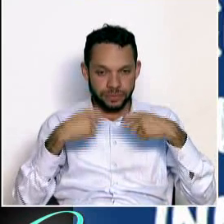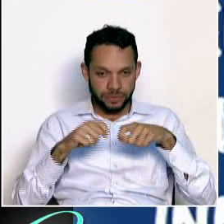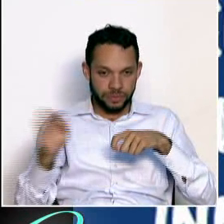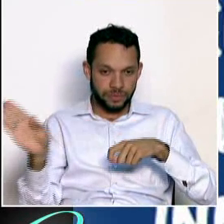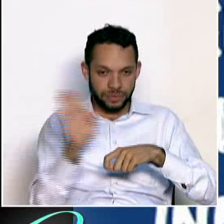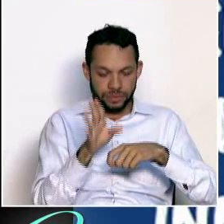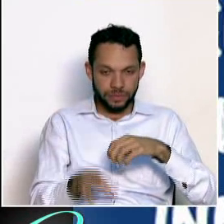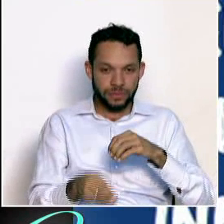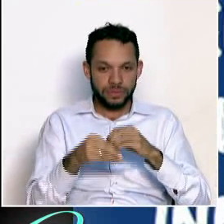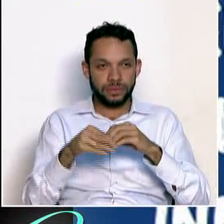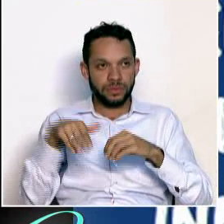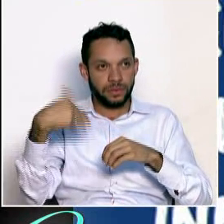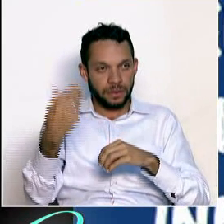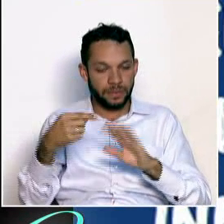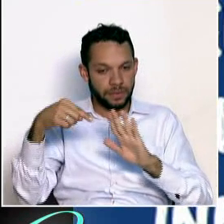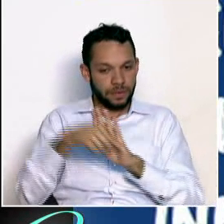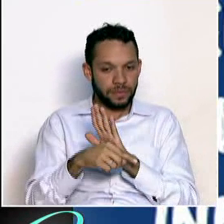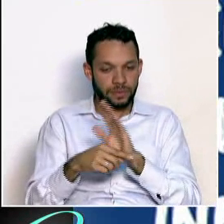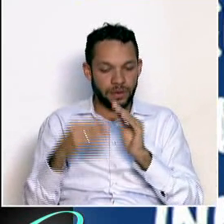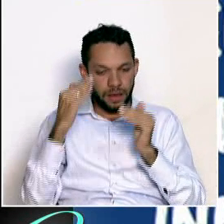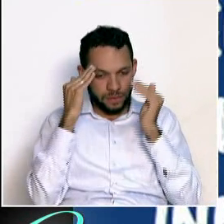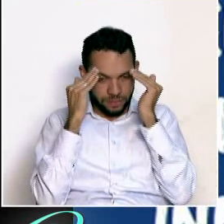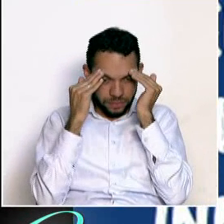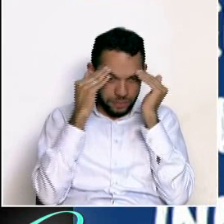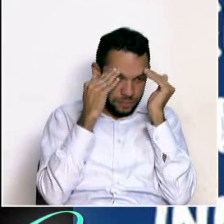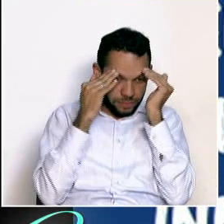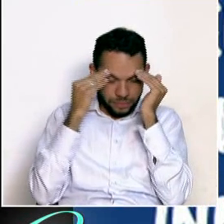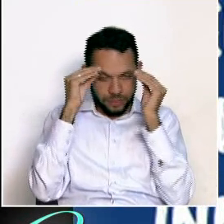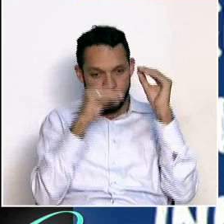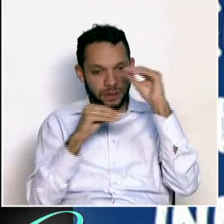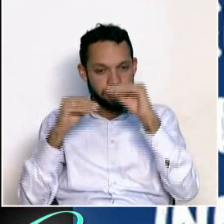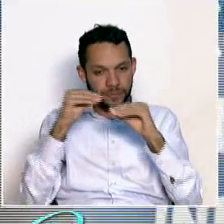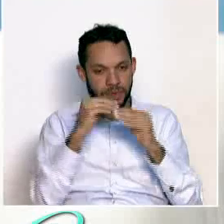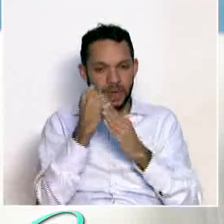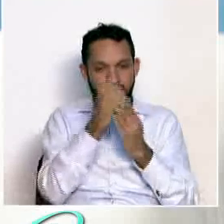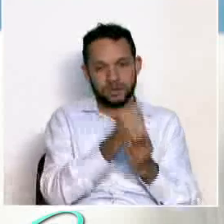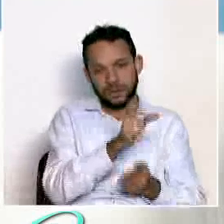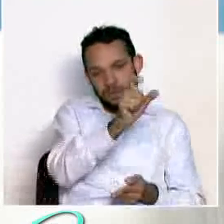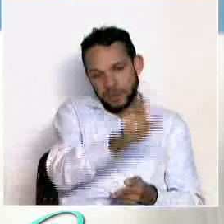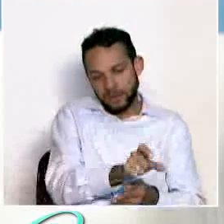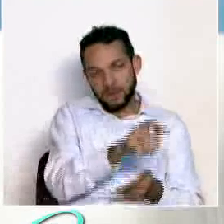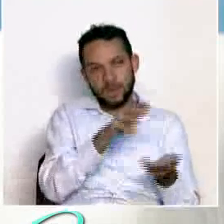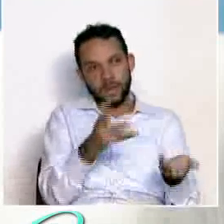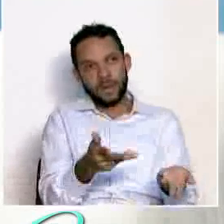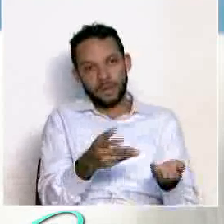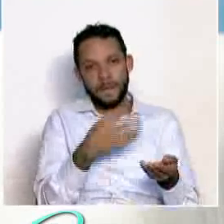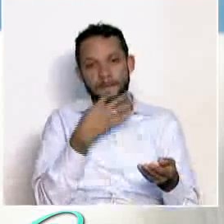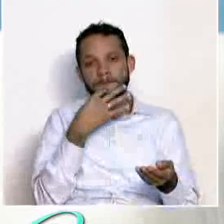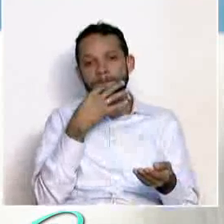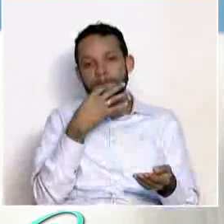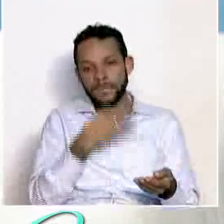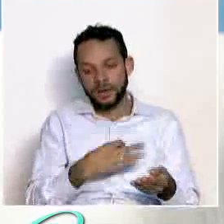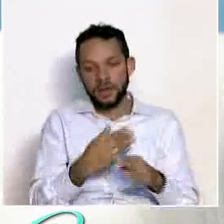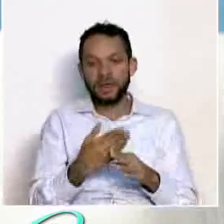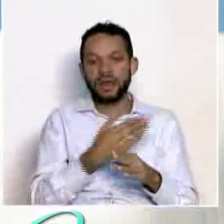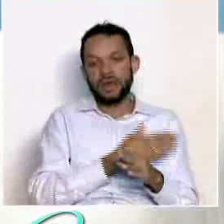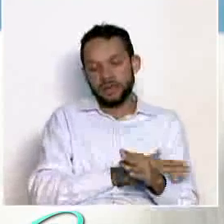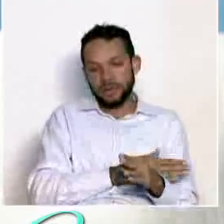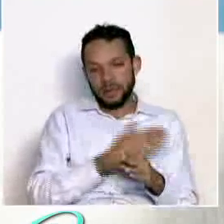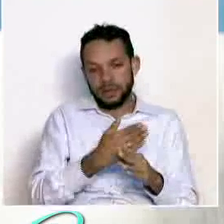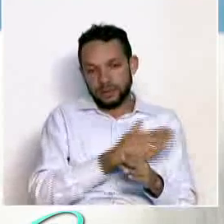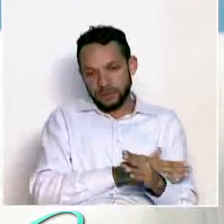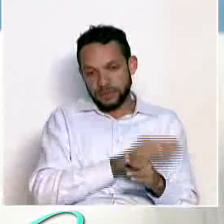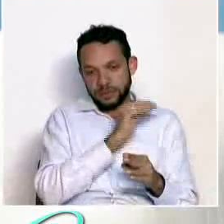materia. Vamos a hacer un proceso de hipnosis. Van a entender ustedes, obviamente esto va bien adelantado con un